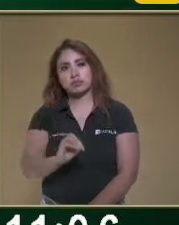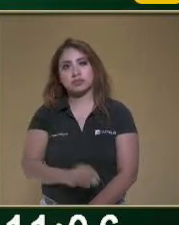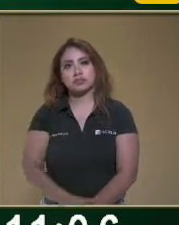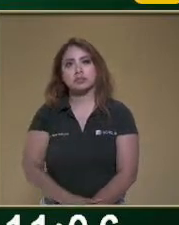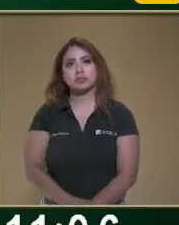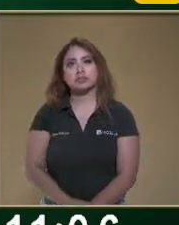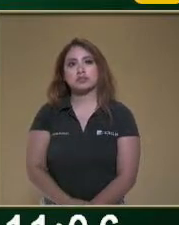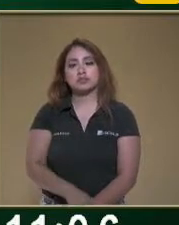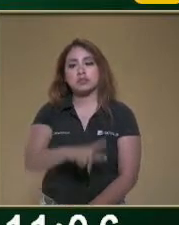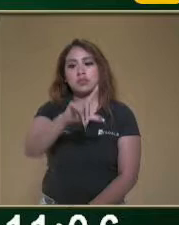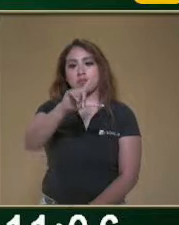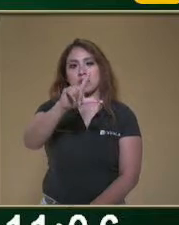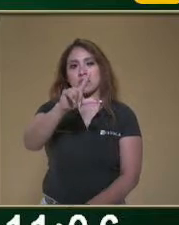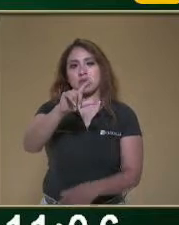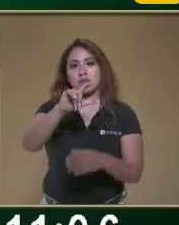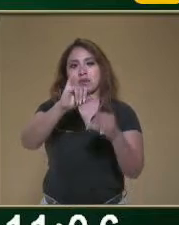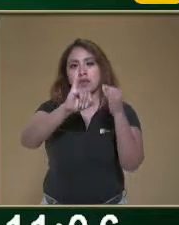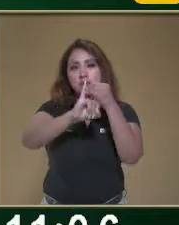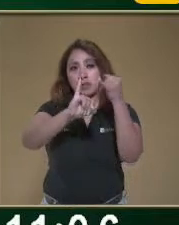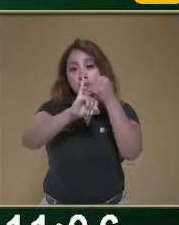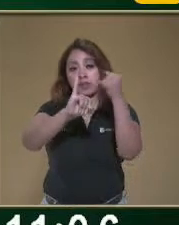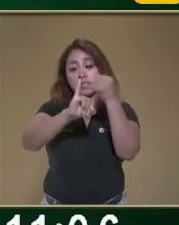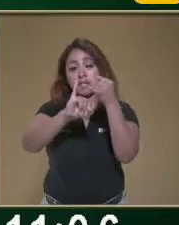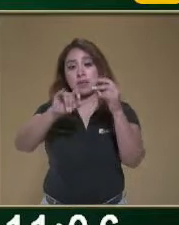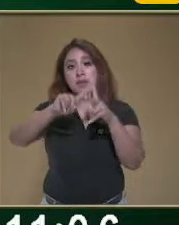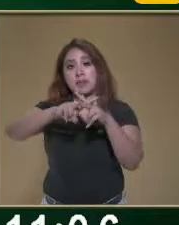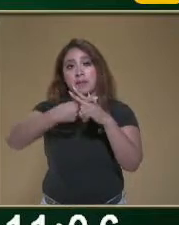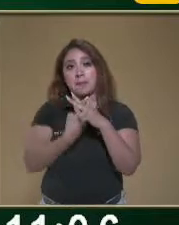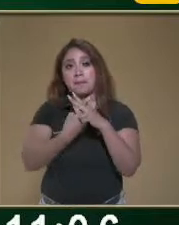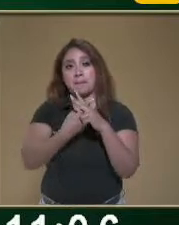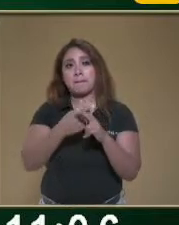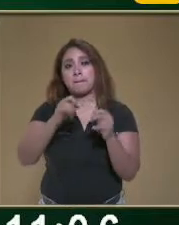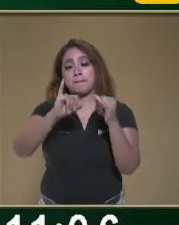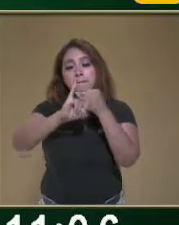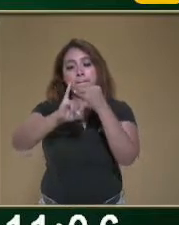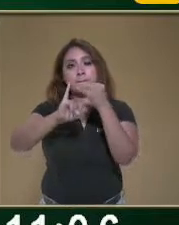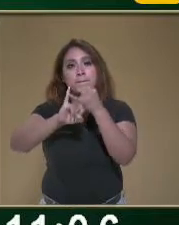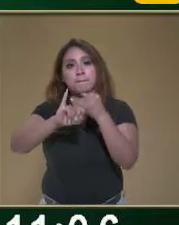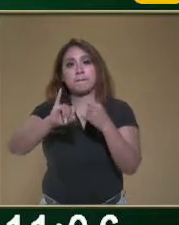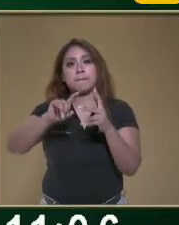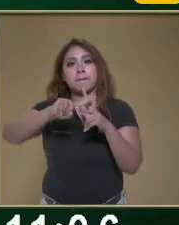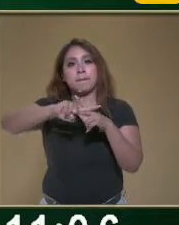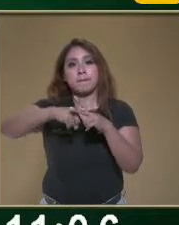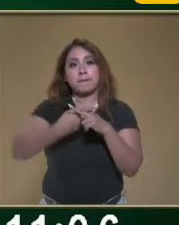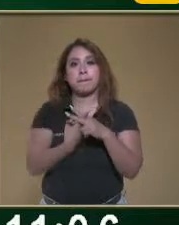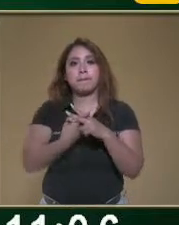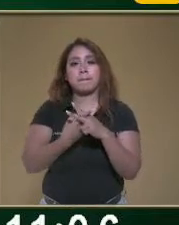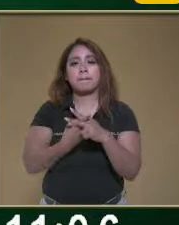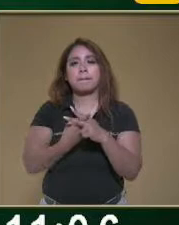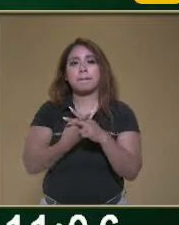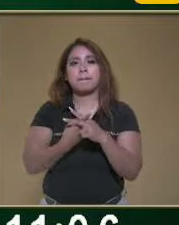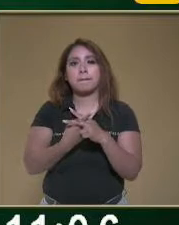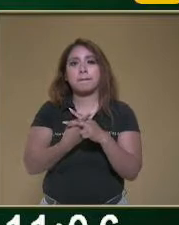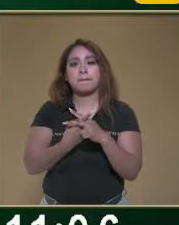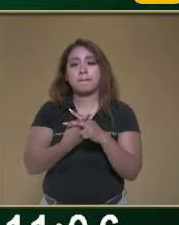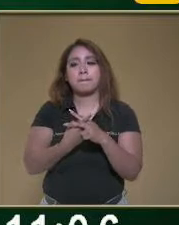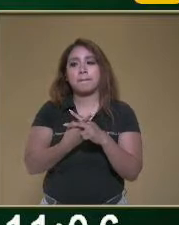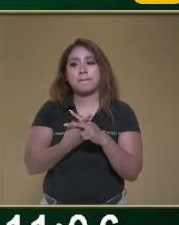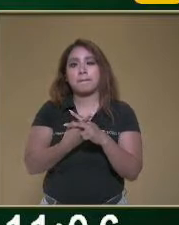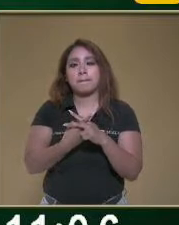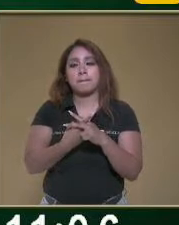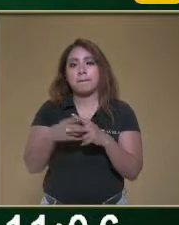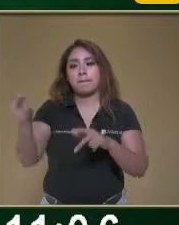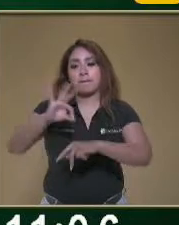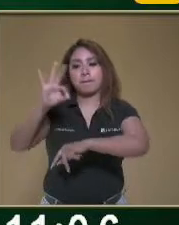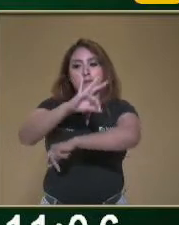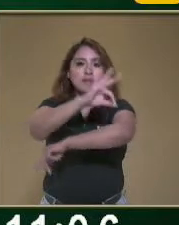I y ahí en tu alfabeto aparece la I de insecto. Maestra, ¿otra palabra que empiece con I? A ver, por